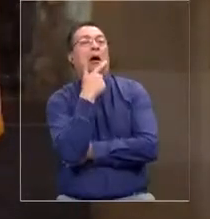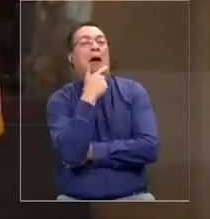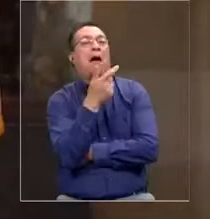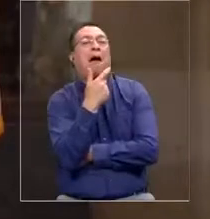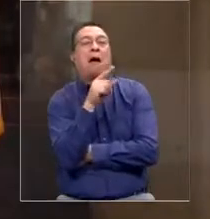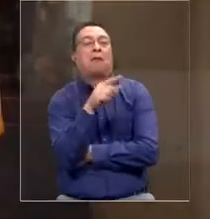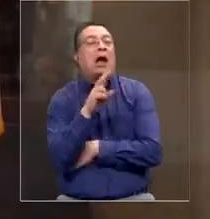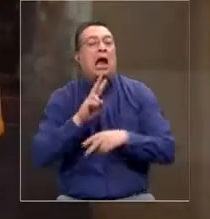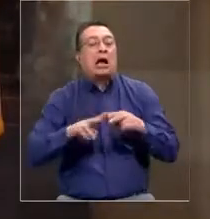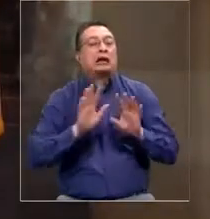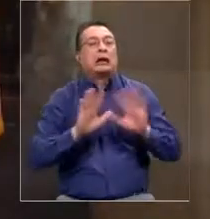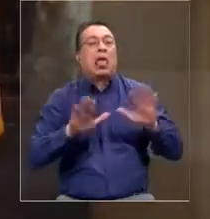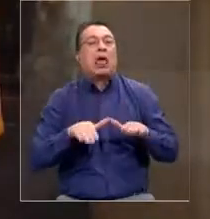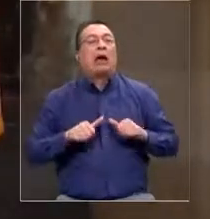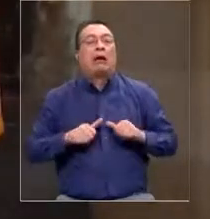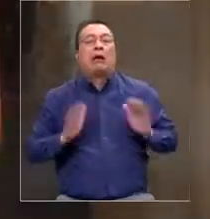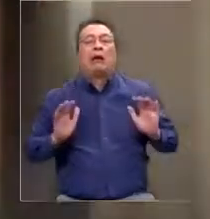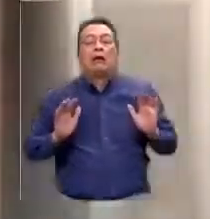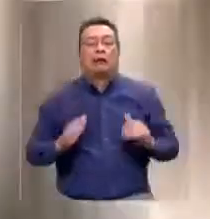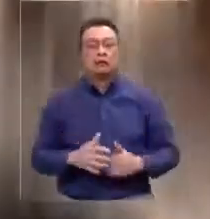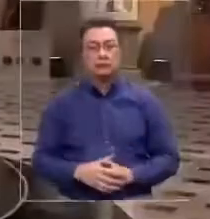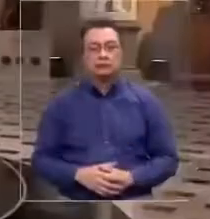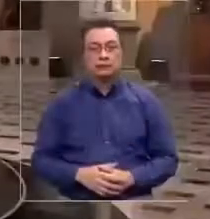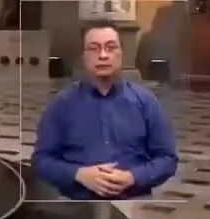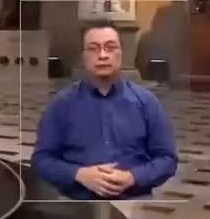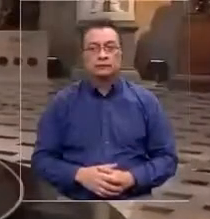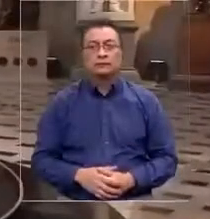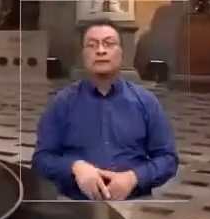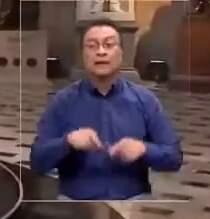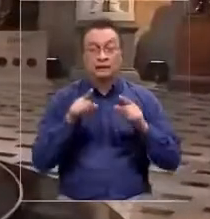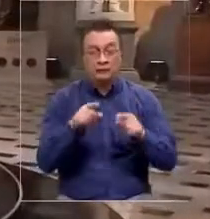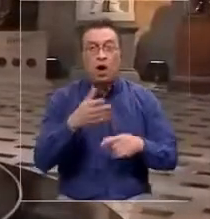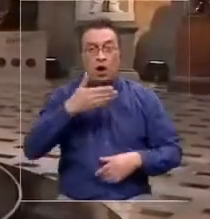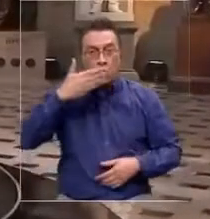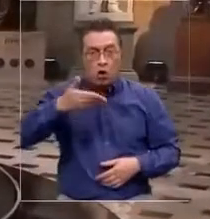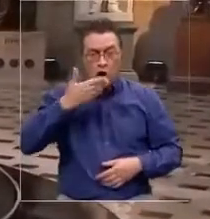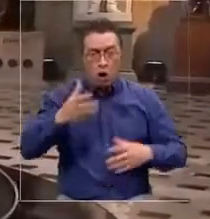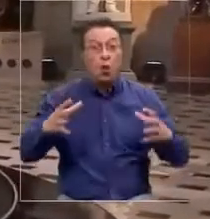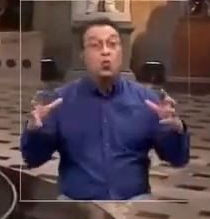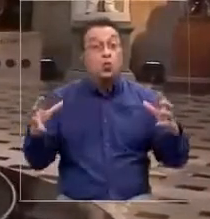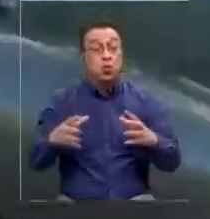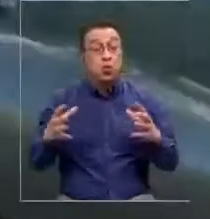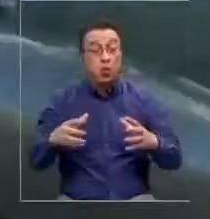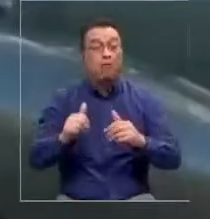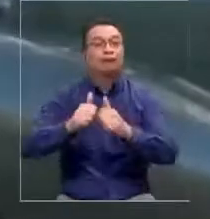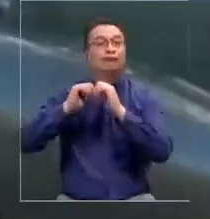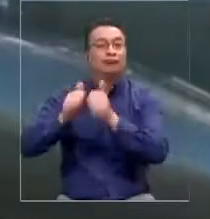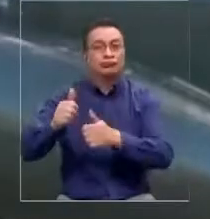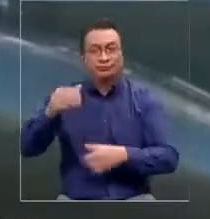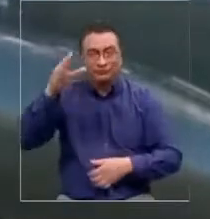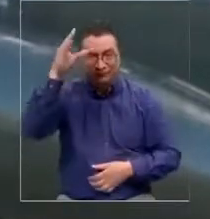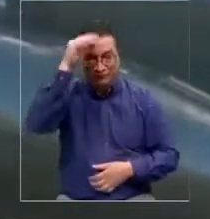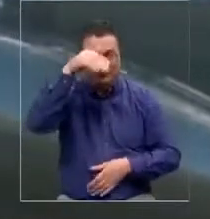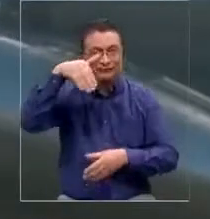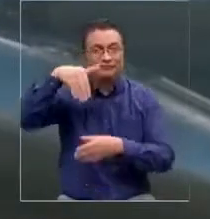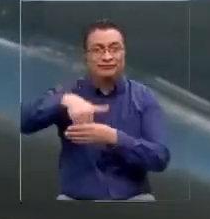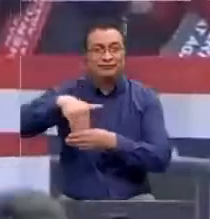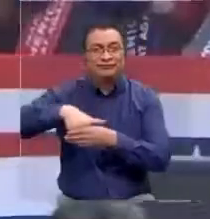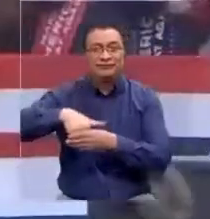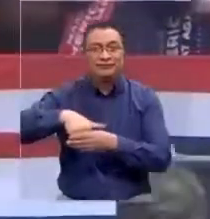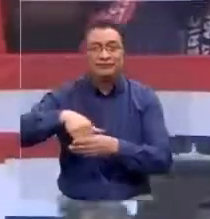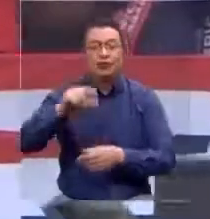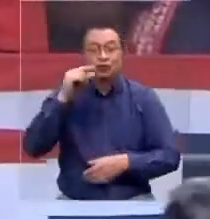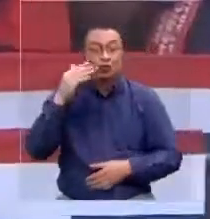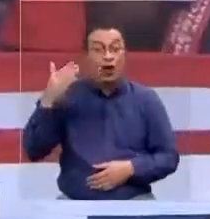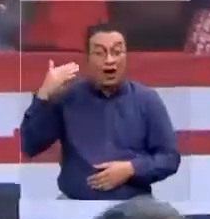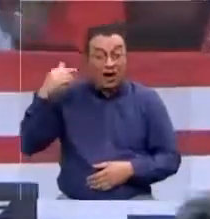sin hacer nada por horas. Es parte del demoledor discurso de quien derrotó al republicano en las urnas. Pese a que unos